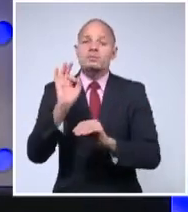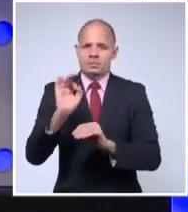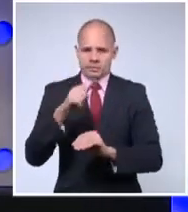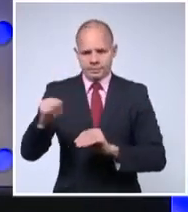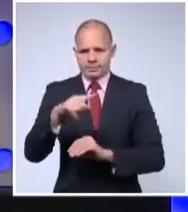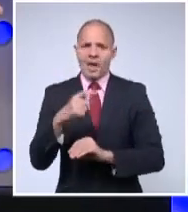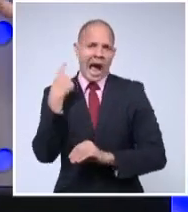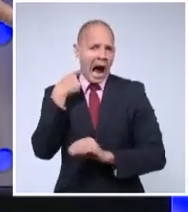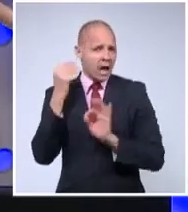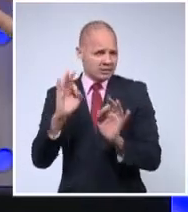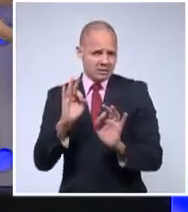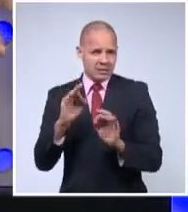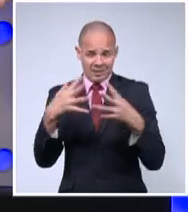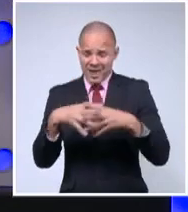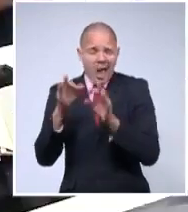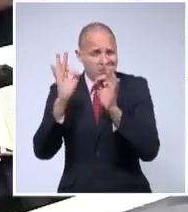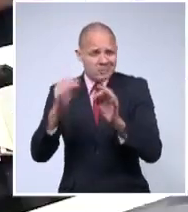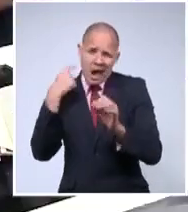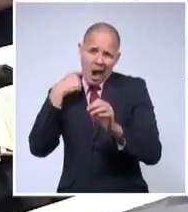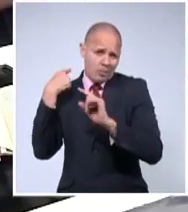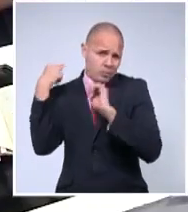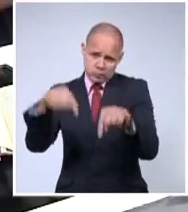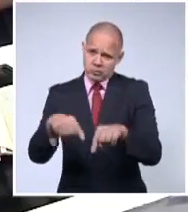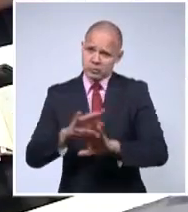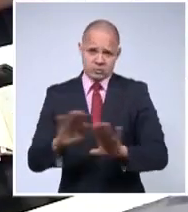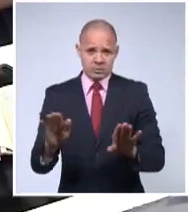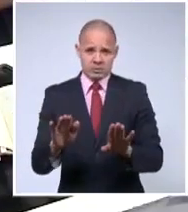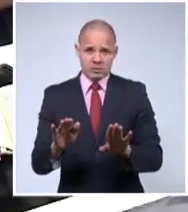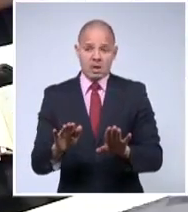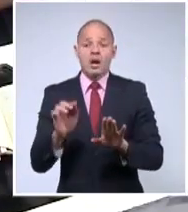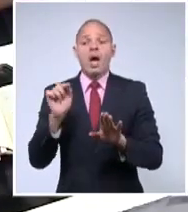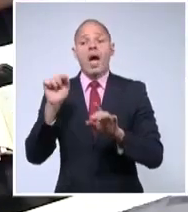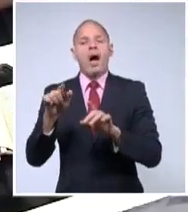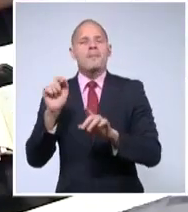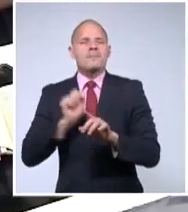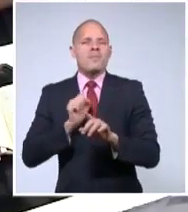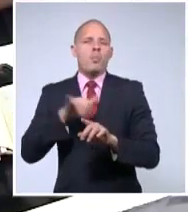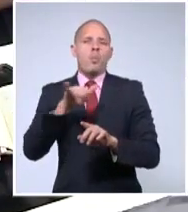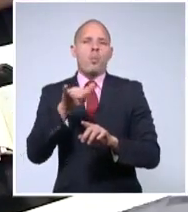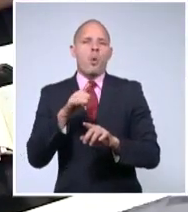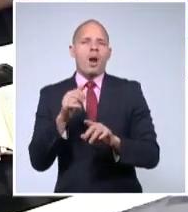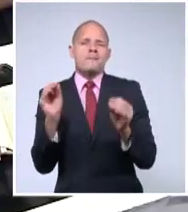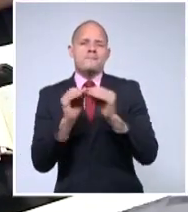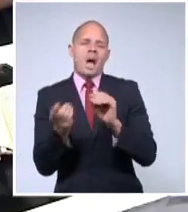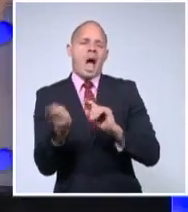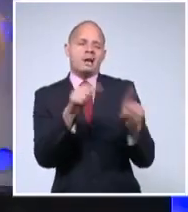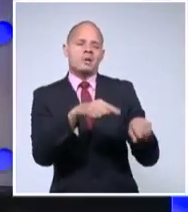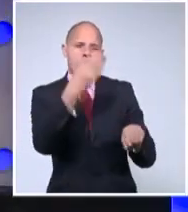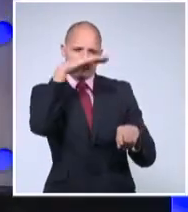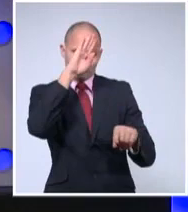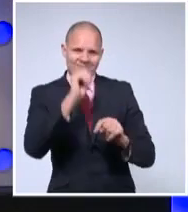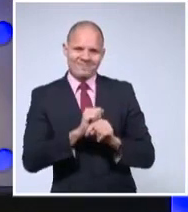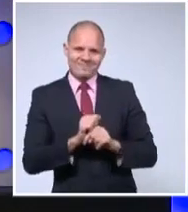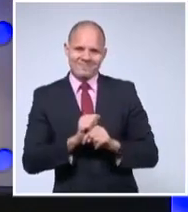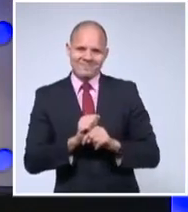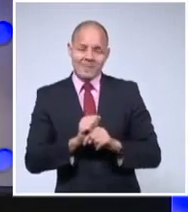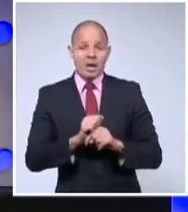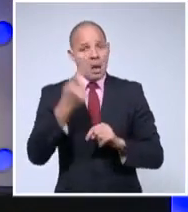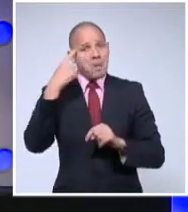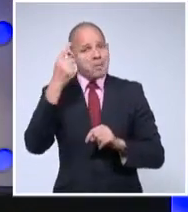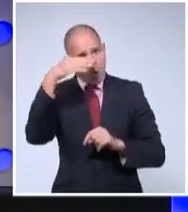años así, y evidentemente trata a Estados Unidos de trasladar eso a Cuba, como lo han ensayado en muchas partes del mundo, no solo en